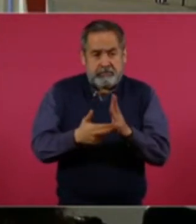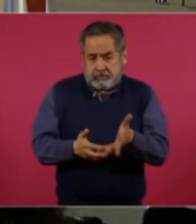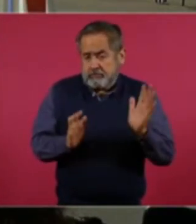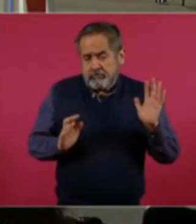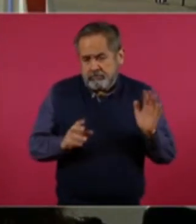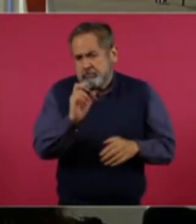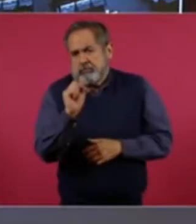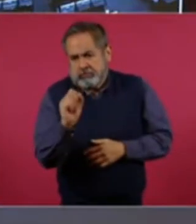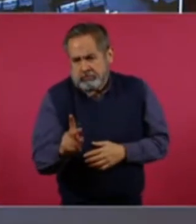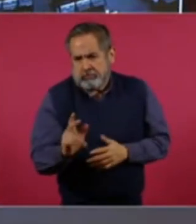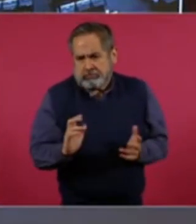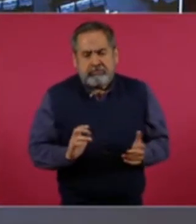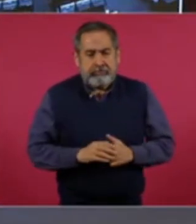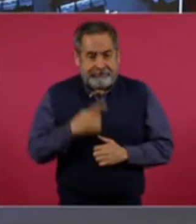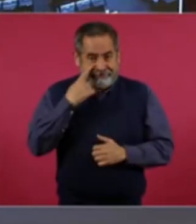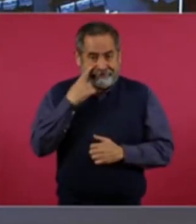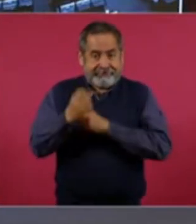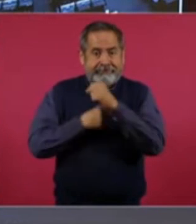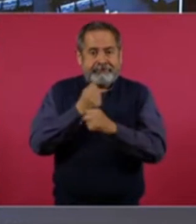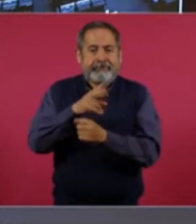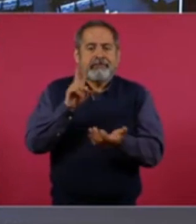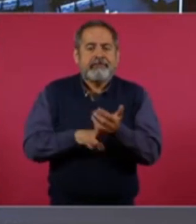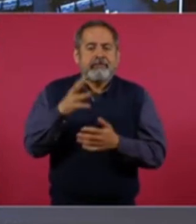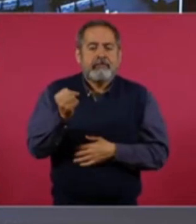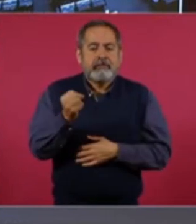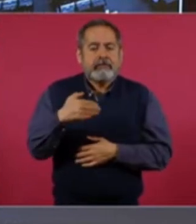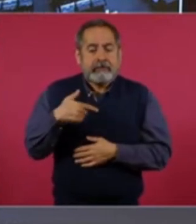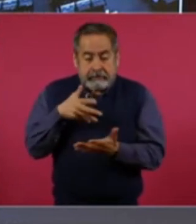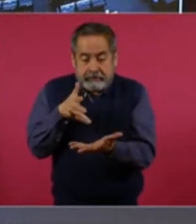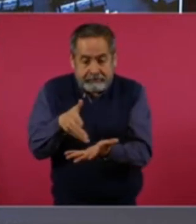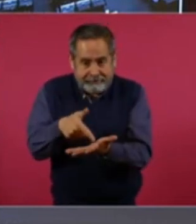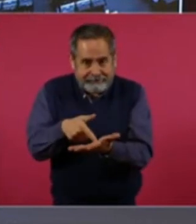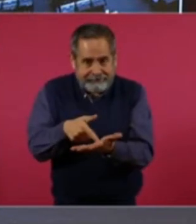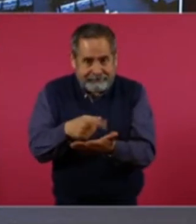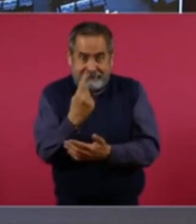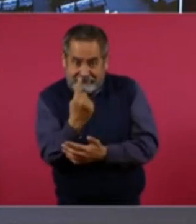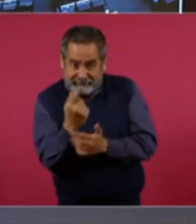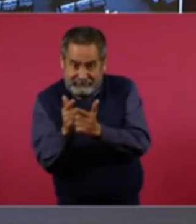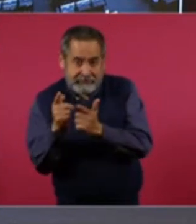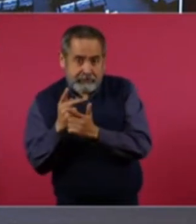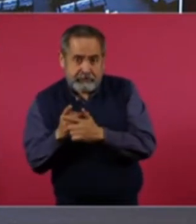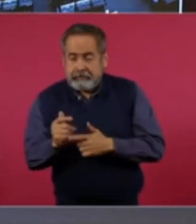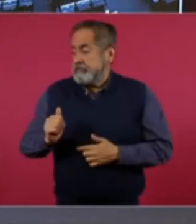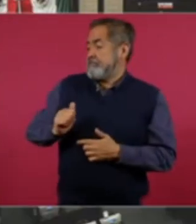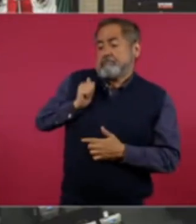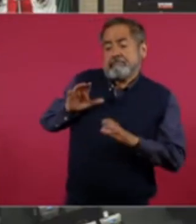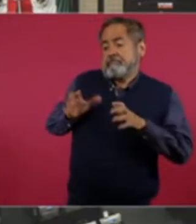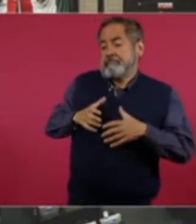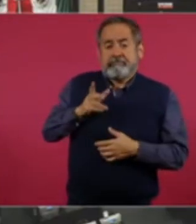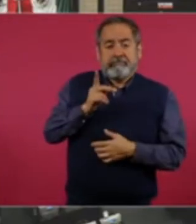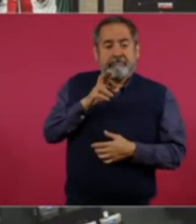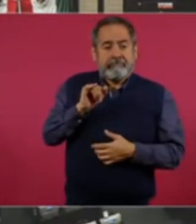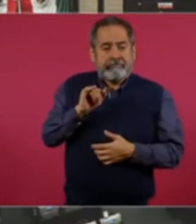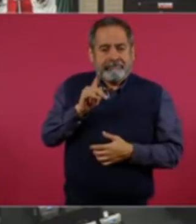está. En 2009, por supuesto, le benefició a la coalición PRI-Verde y no